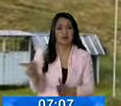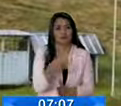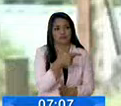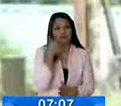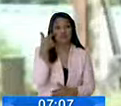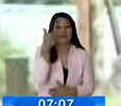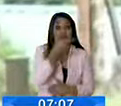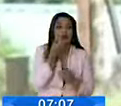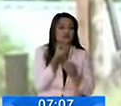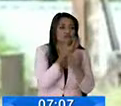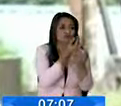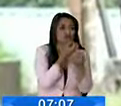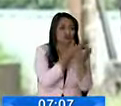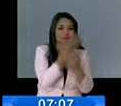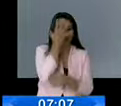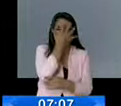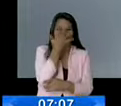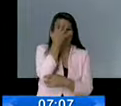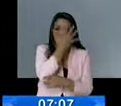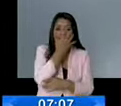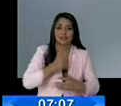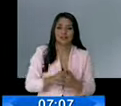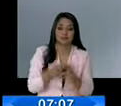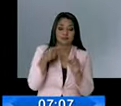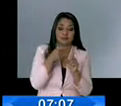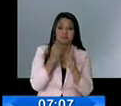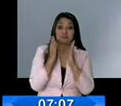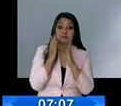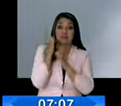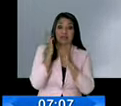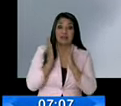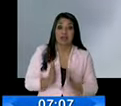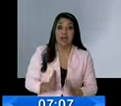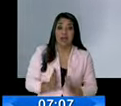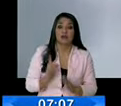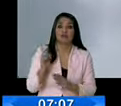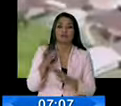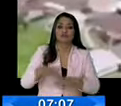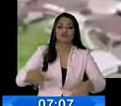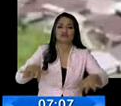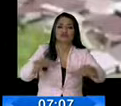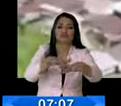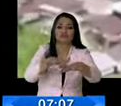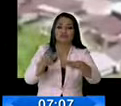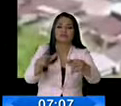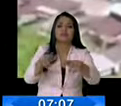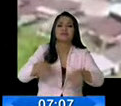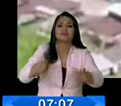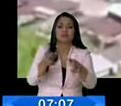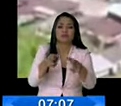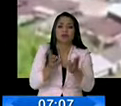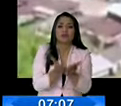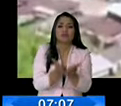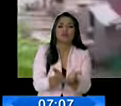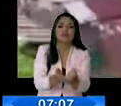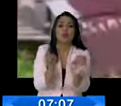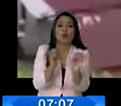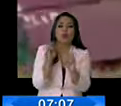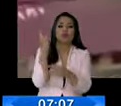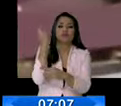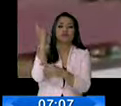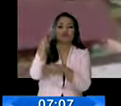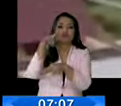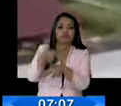en la Fiscalía de Esmeraldas. A Tobar Donoso solo se puede acceder por vía aérea o por agua. En este escenario, por ahora, la familia